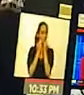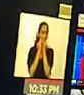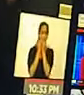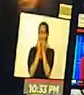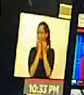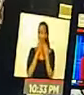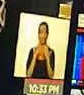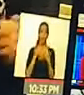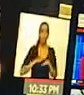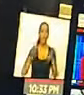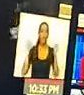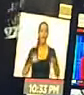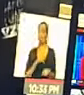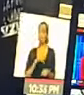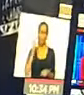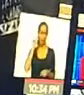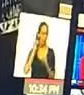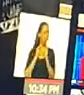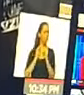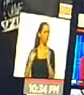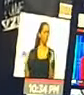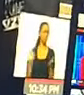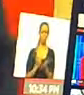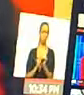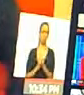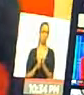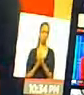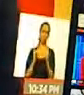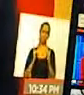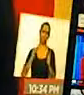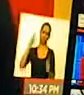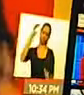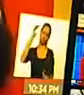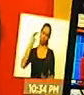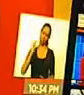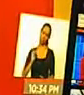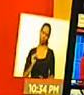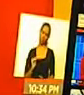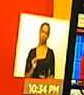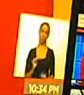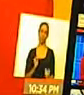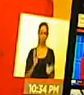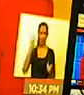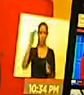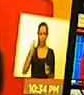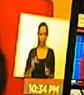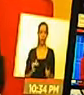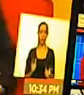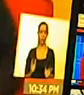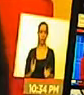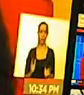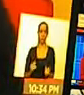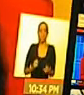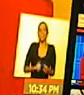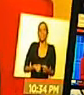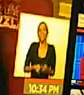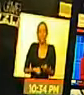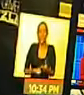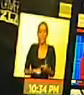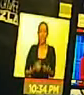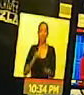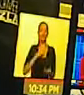Porque aquí no se estaba escuchando eso. No. Los niveles de liquididad en esta área habían bajado. Habían bajado, entonces es lo que nosotros